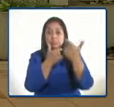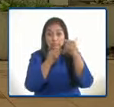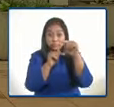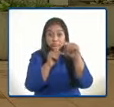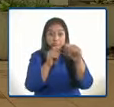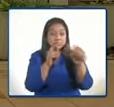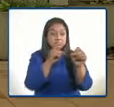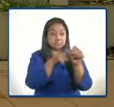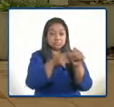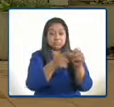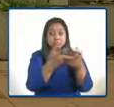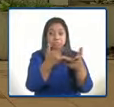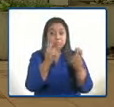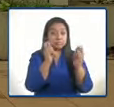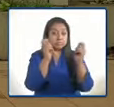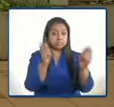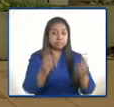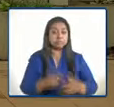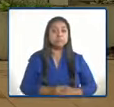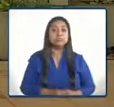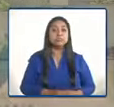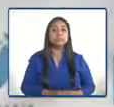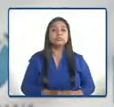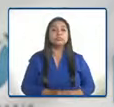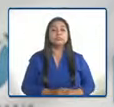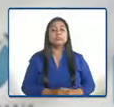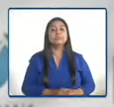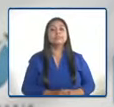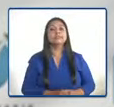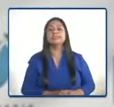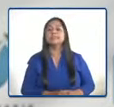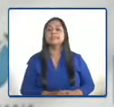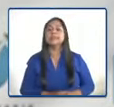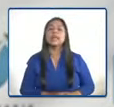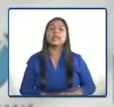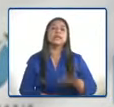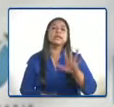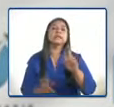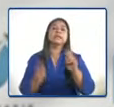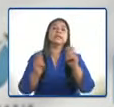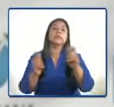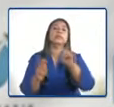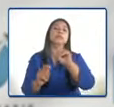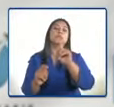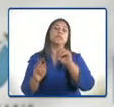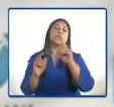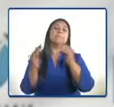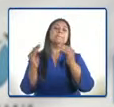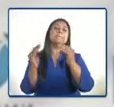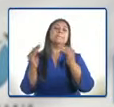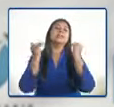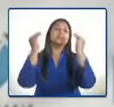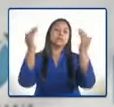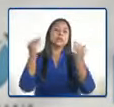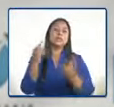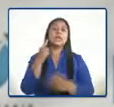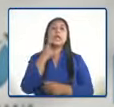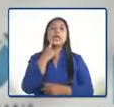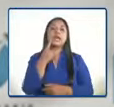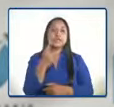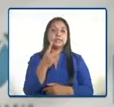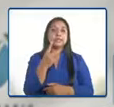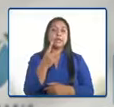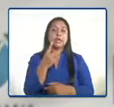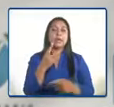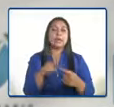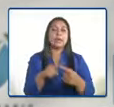nuevo diplomado? Gracias. No es un diplomado, es una maestría en gerencia pública. Hay un diplomado